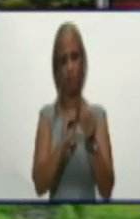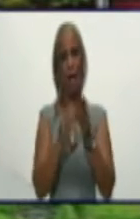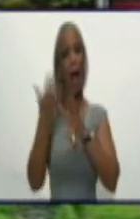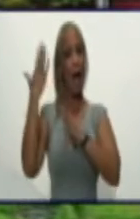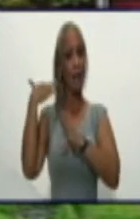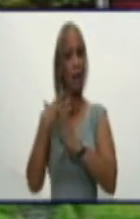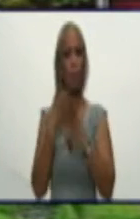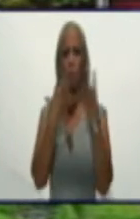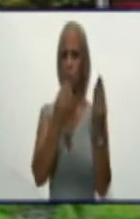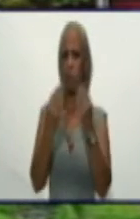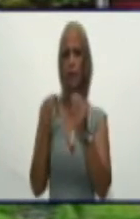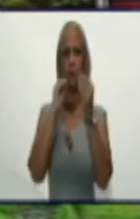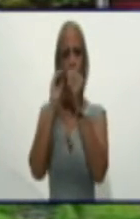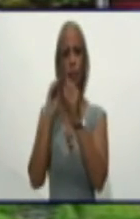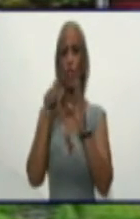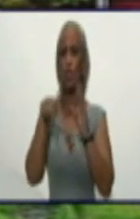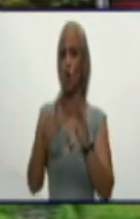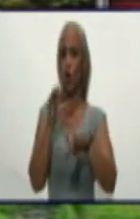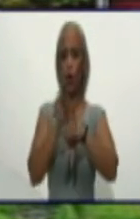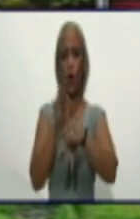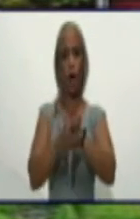COVID-19.